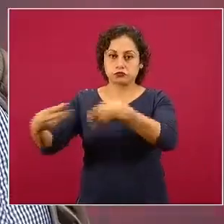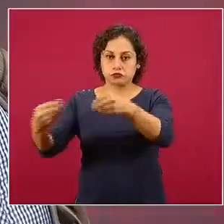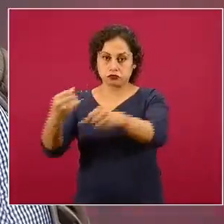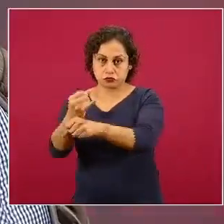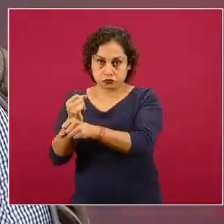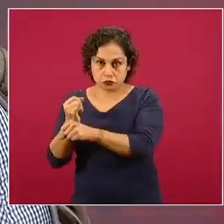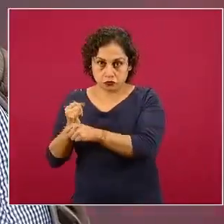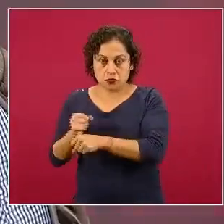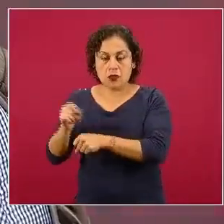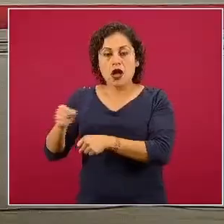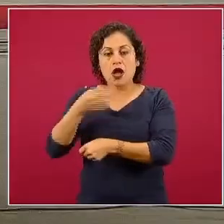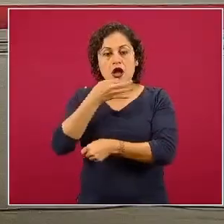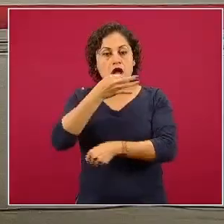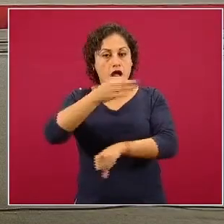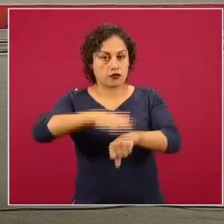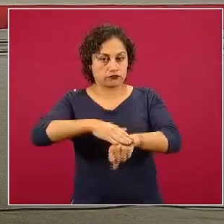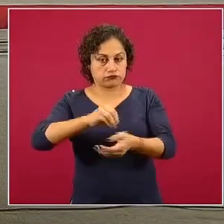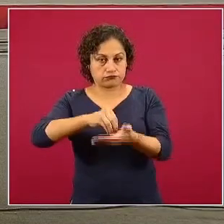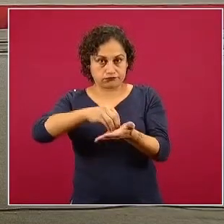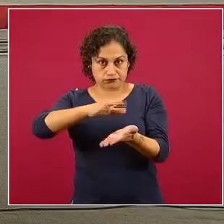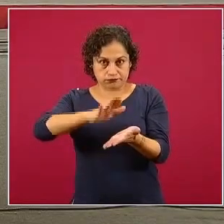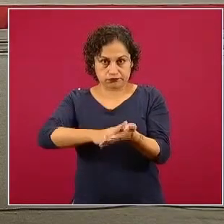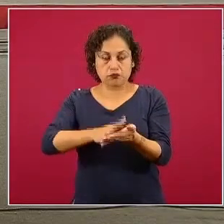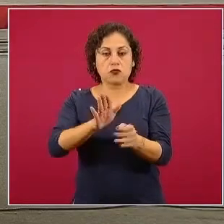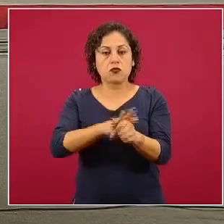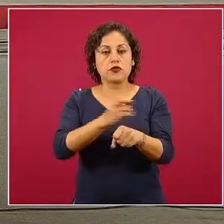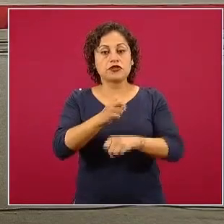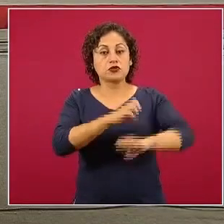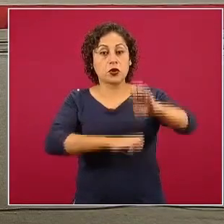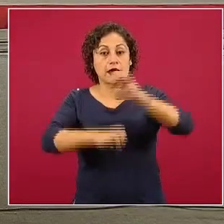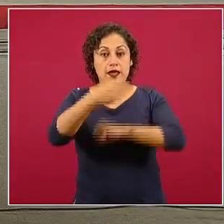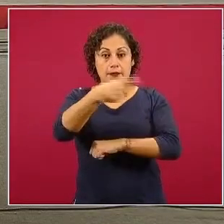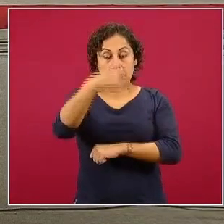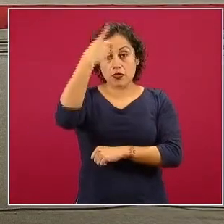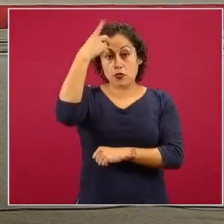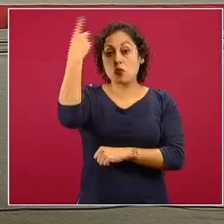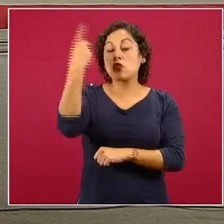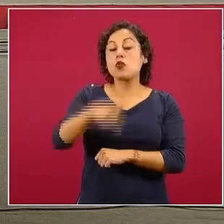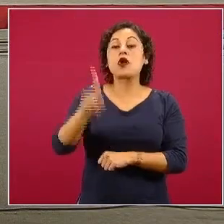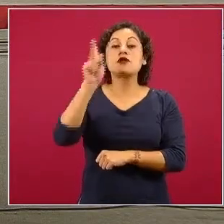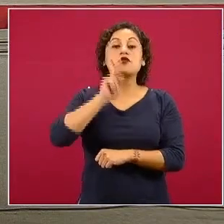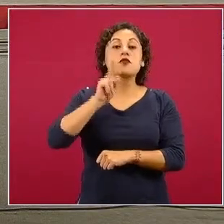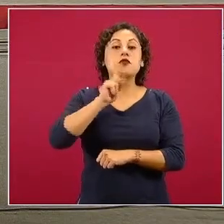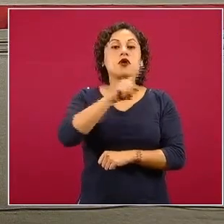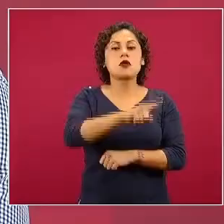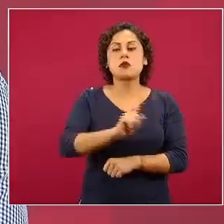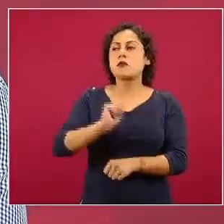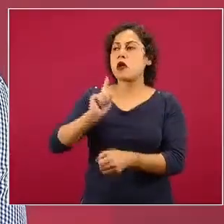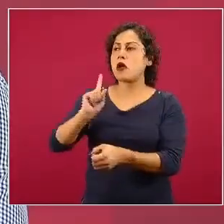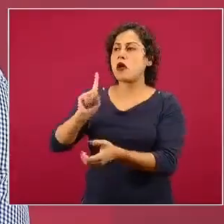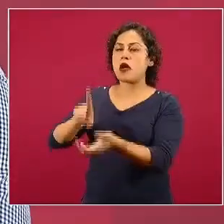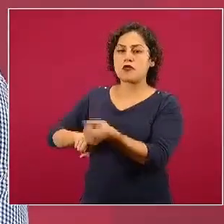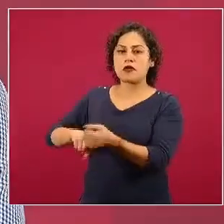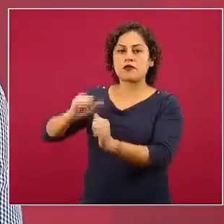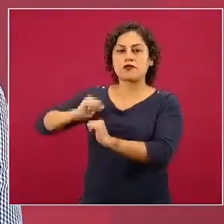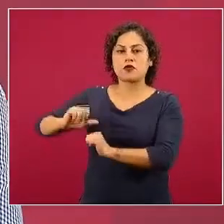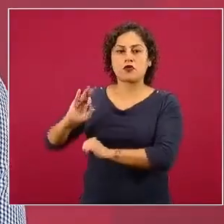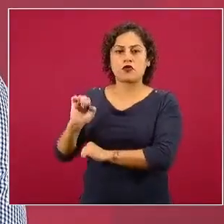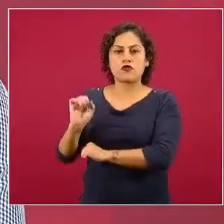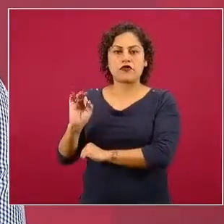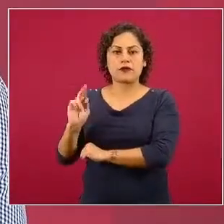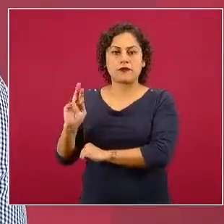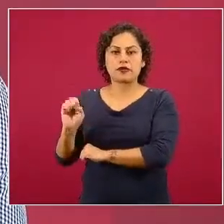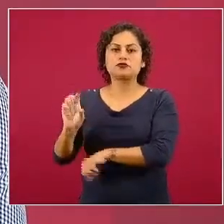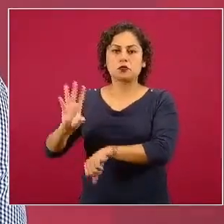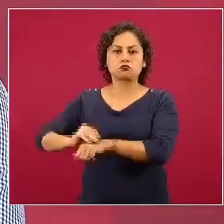y entonces las empresas que distribuyen estas pruebas pudieron realizar sus trámites ante COFEPRIS, obtuvieron estos